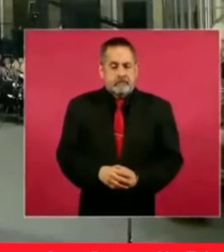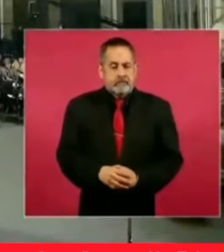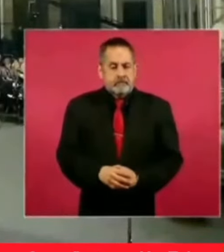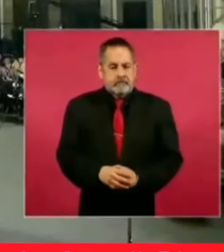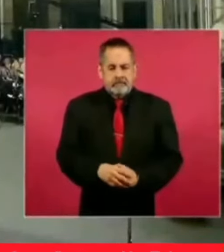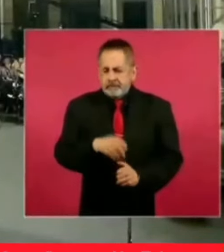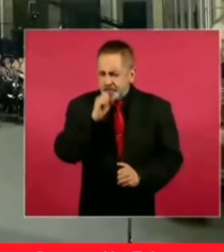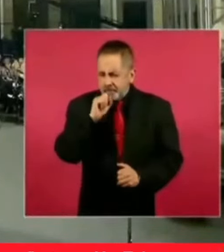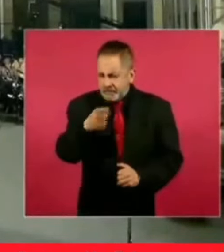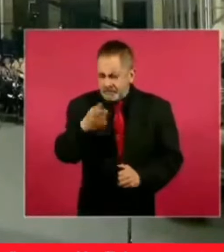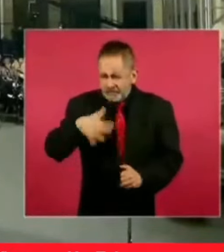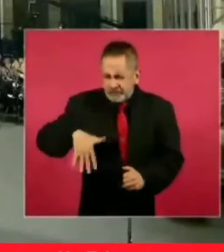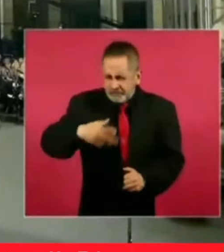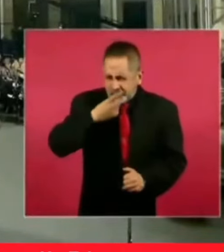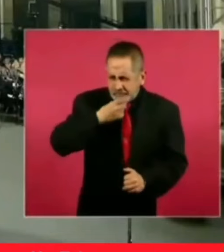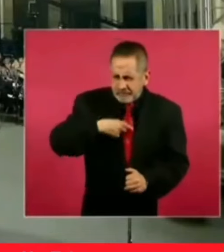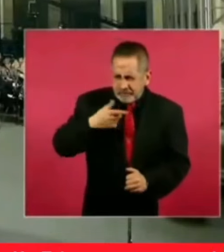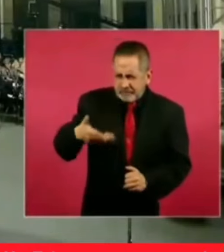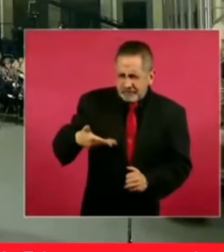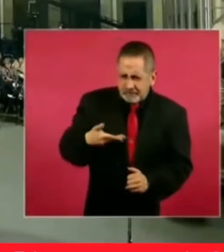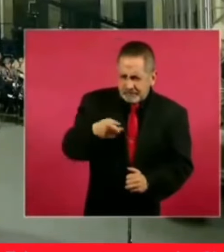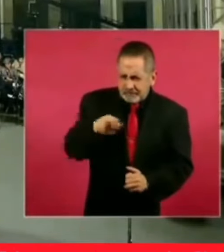¿qué fue lo último que planteaste?